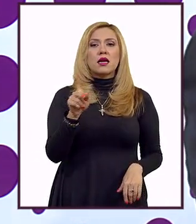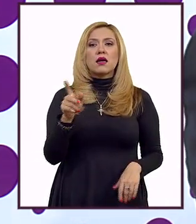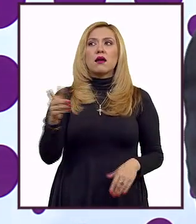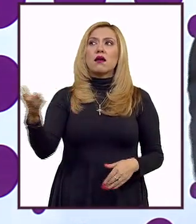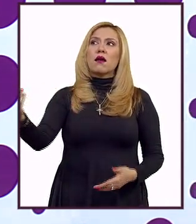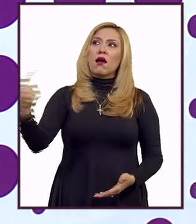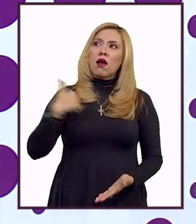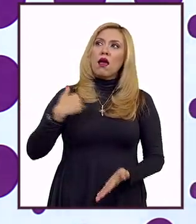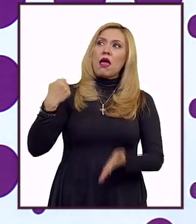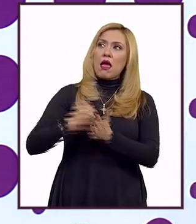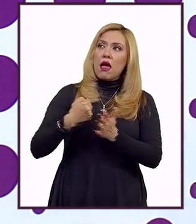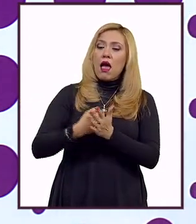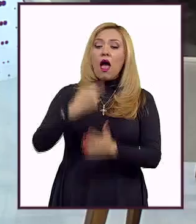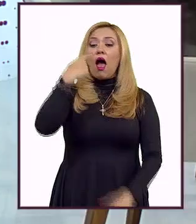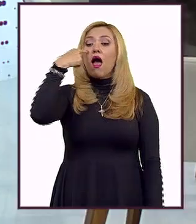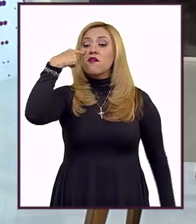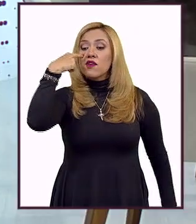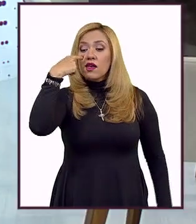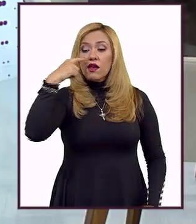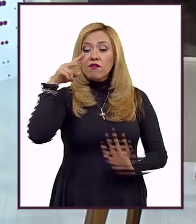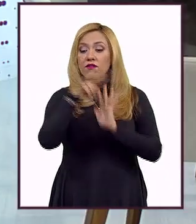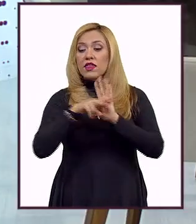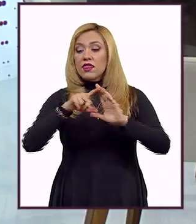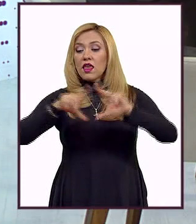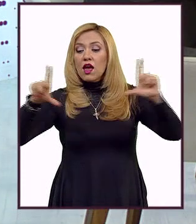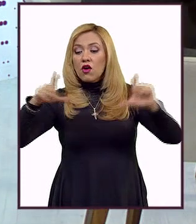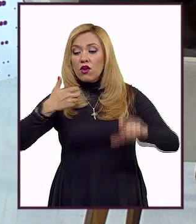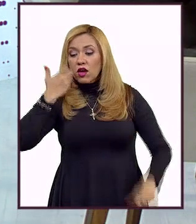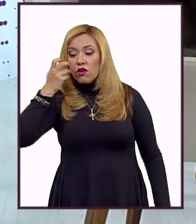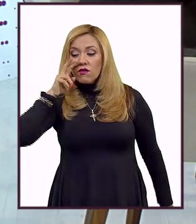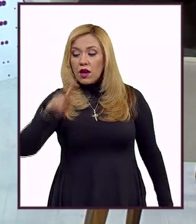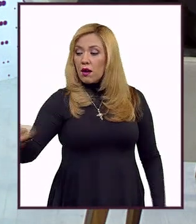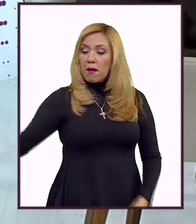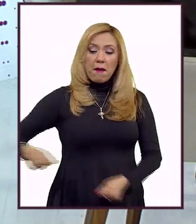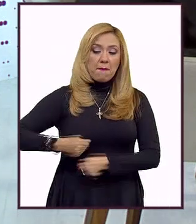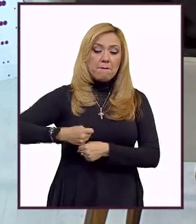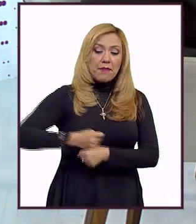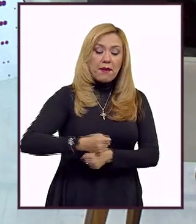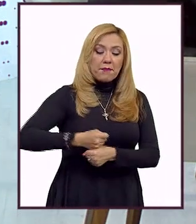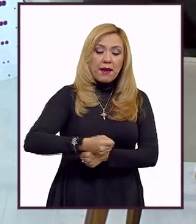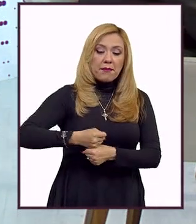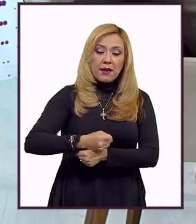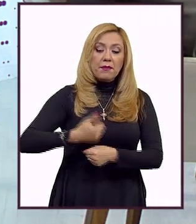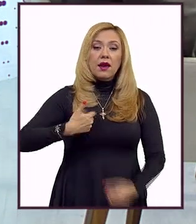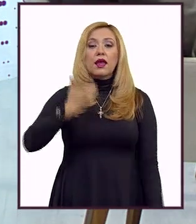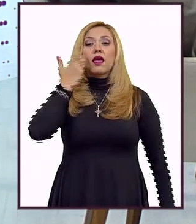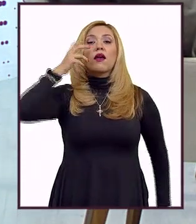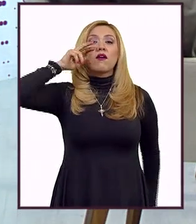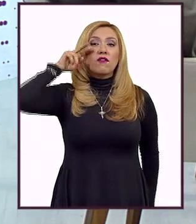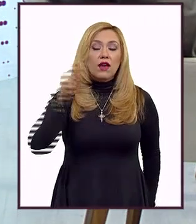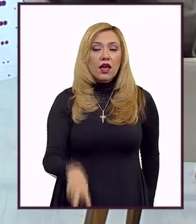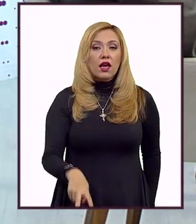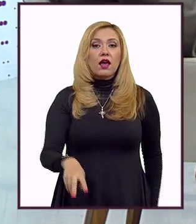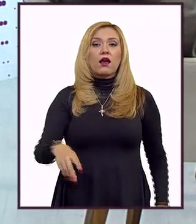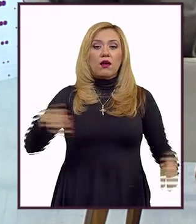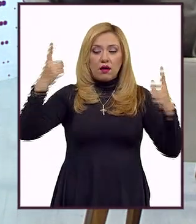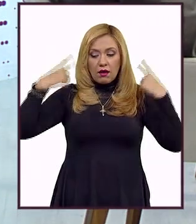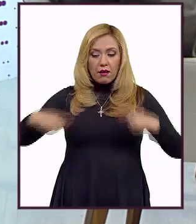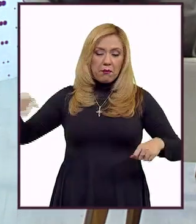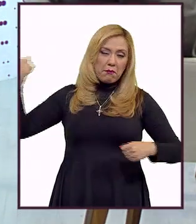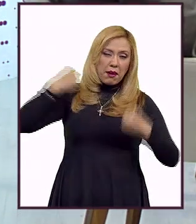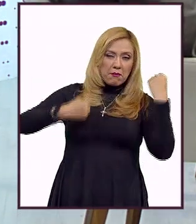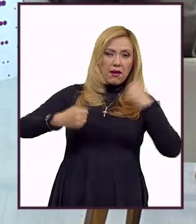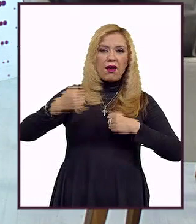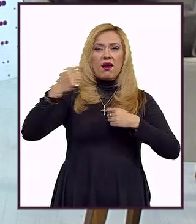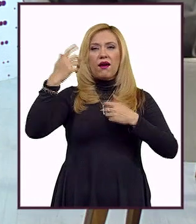que tengas el video de cuándo están torturando a la persona, que tengan el video de cómo la están agrediendo física o psicológicamente o